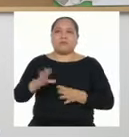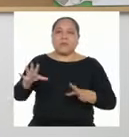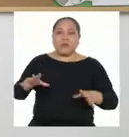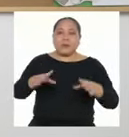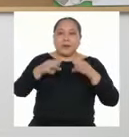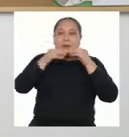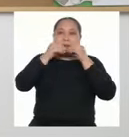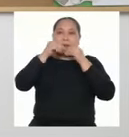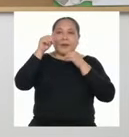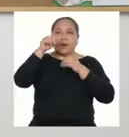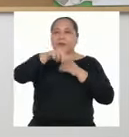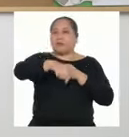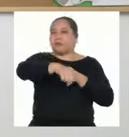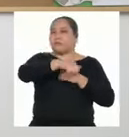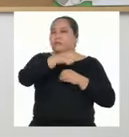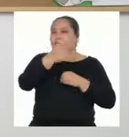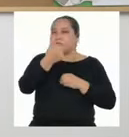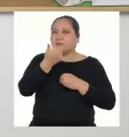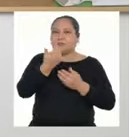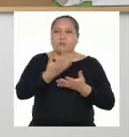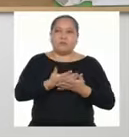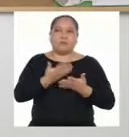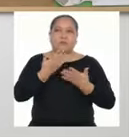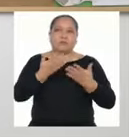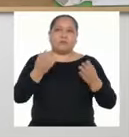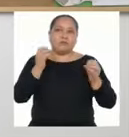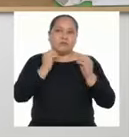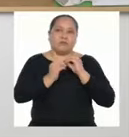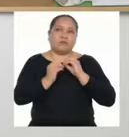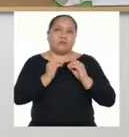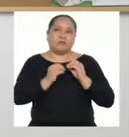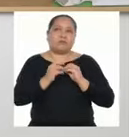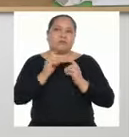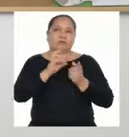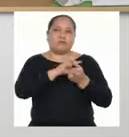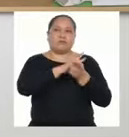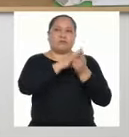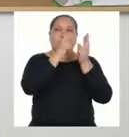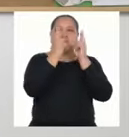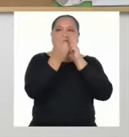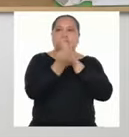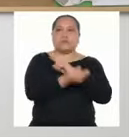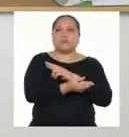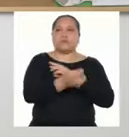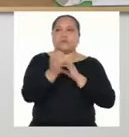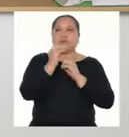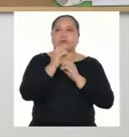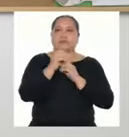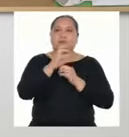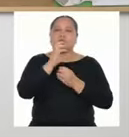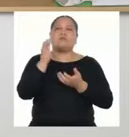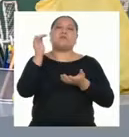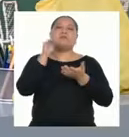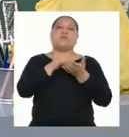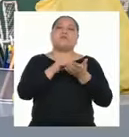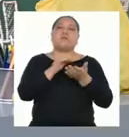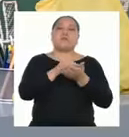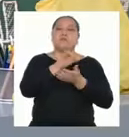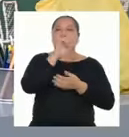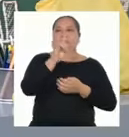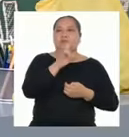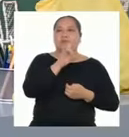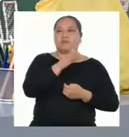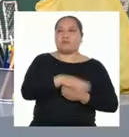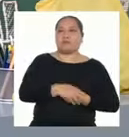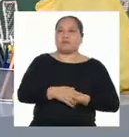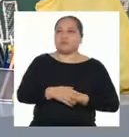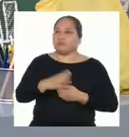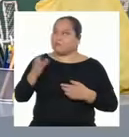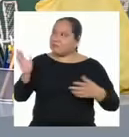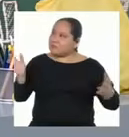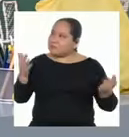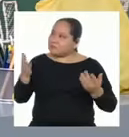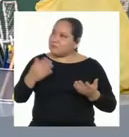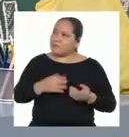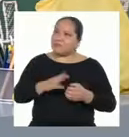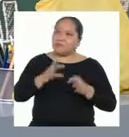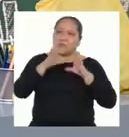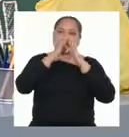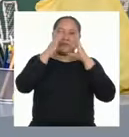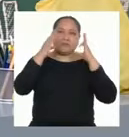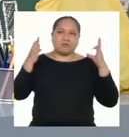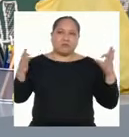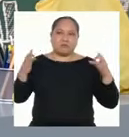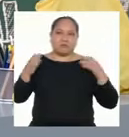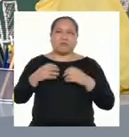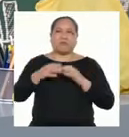plástico recibe otro tratamiento, pues puede ser reciclado o reusado. Hagamos campaña con nuestra